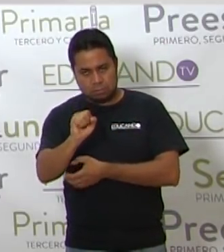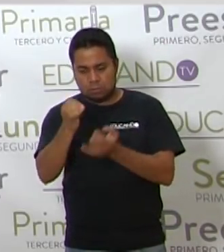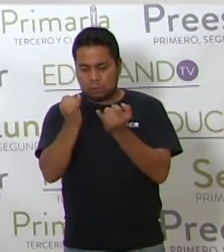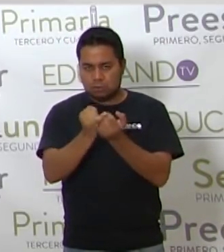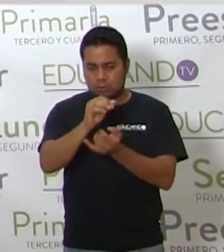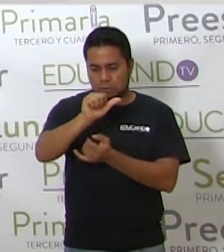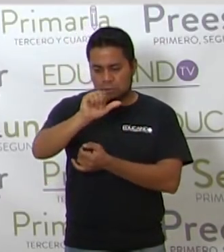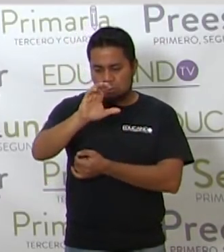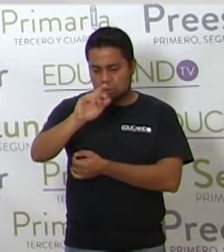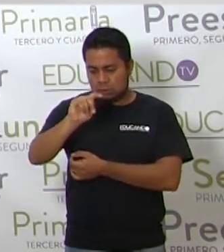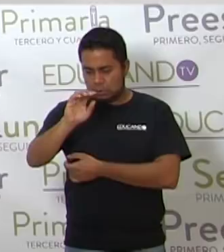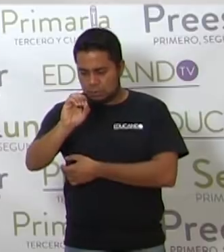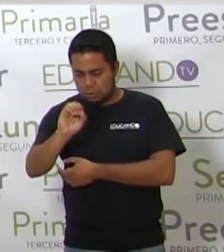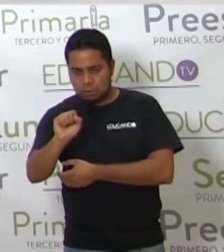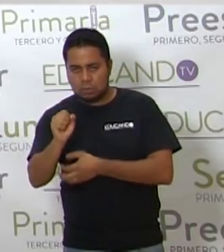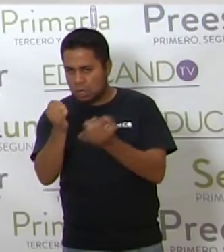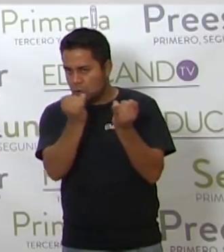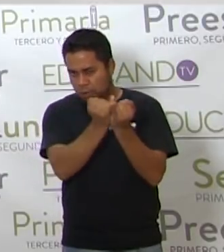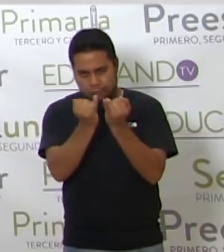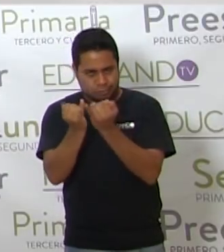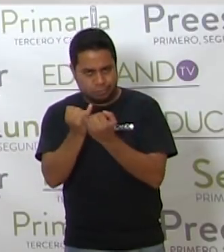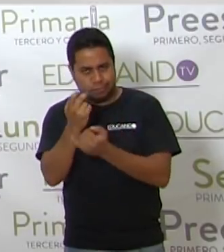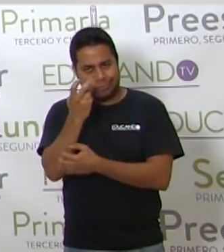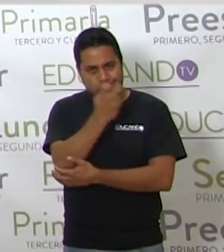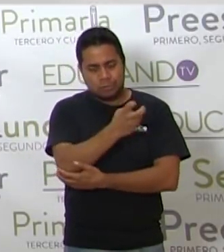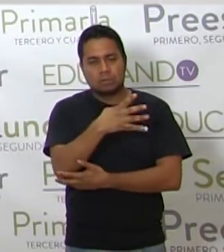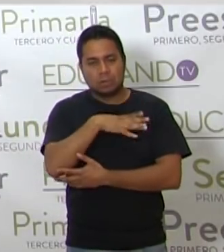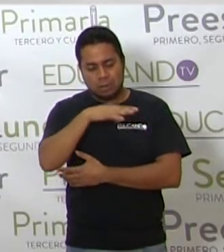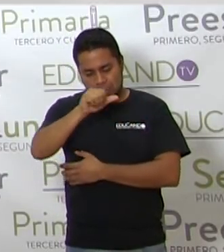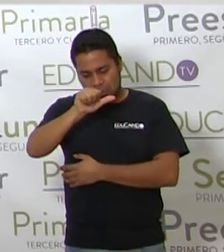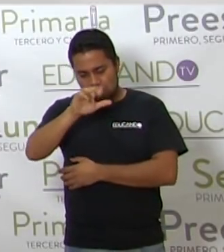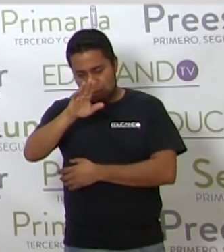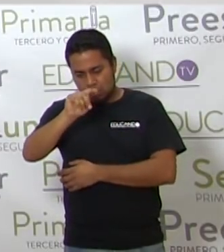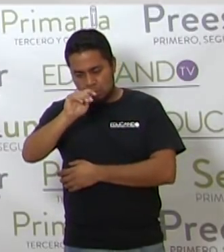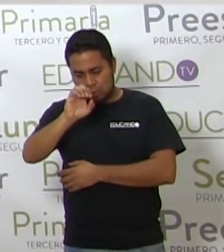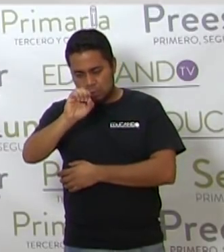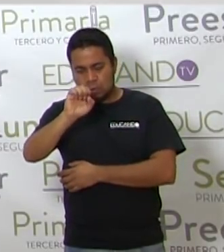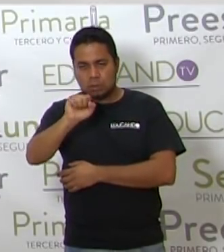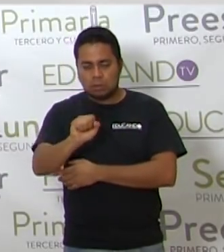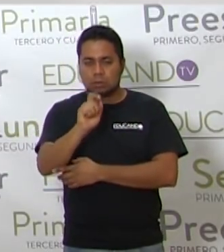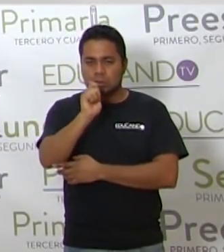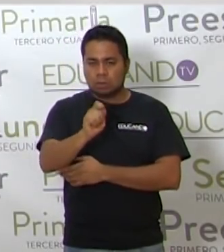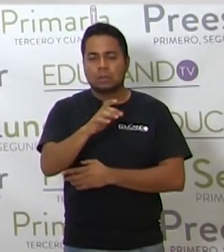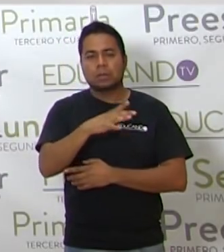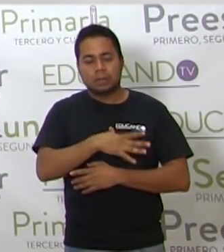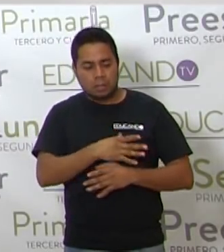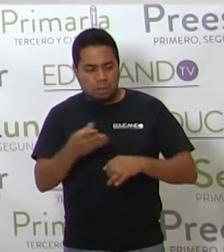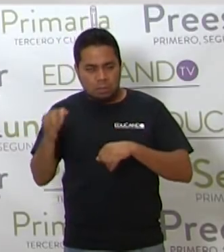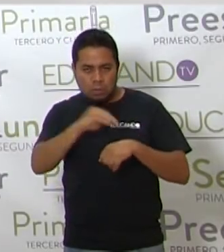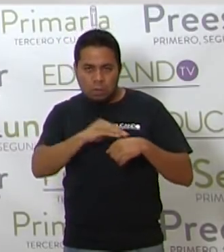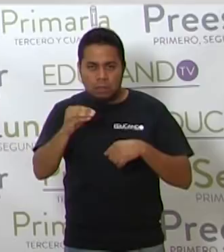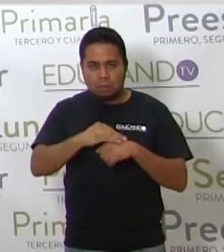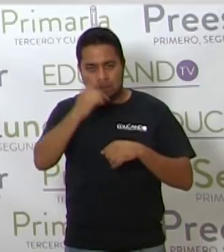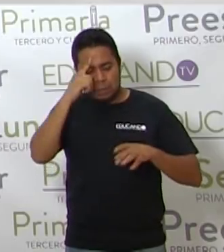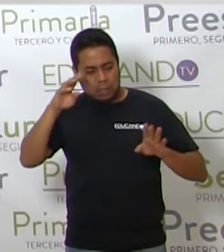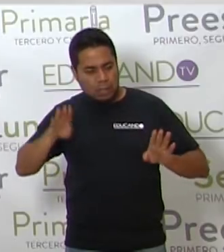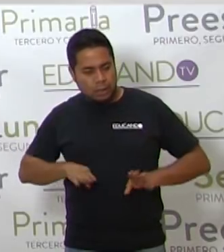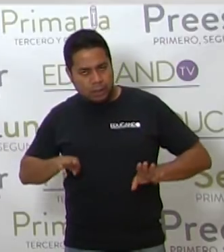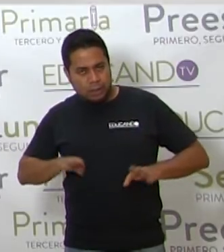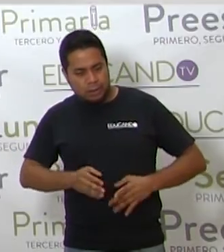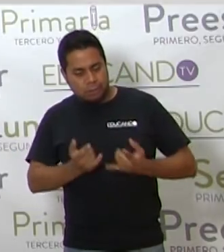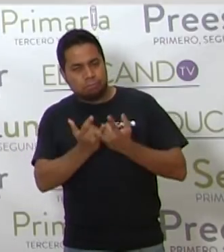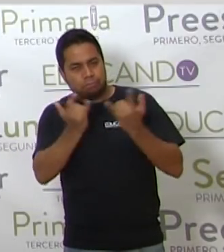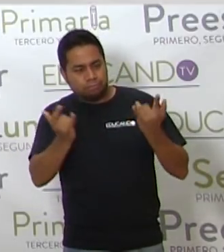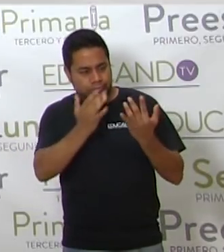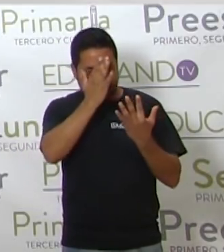que tenemos acá son actos que nos van a representar características de la historia, niños